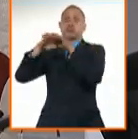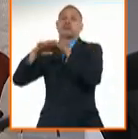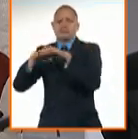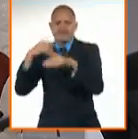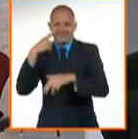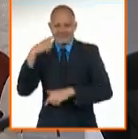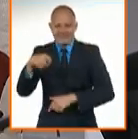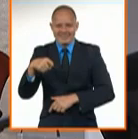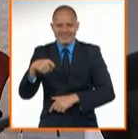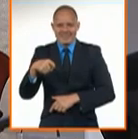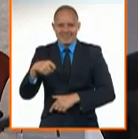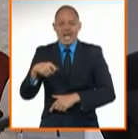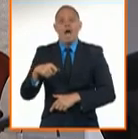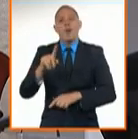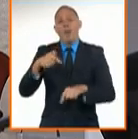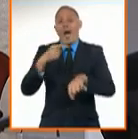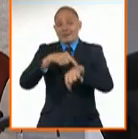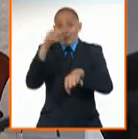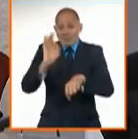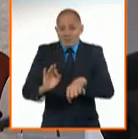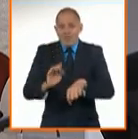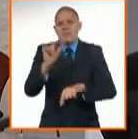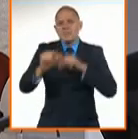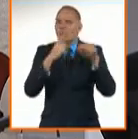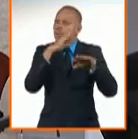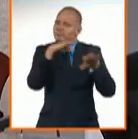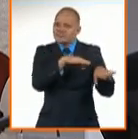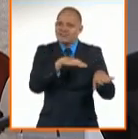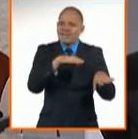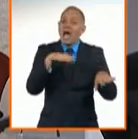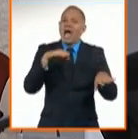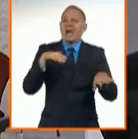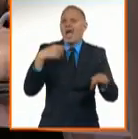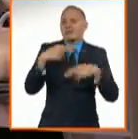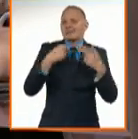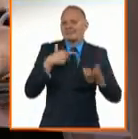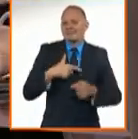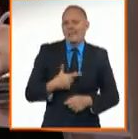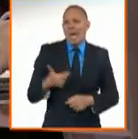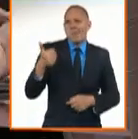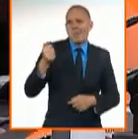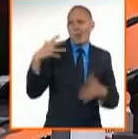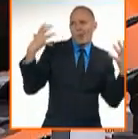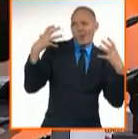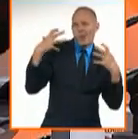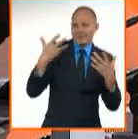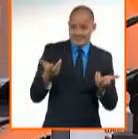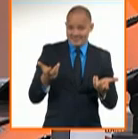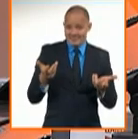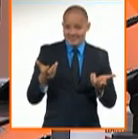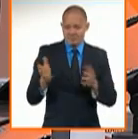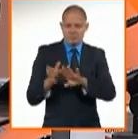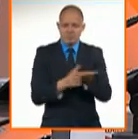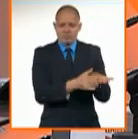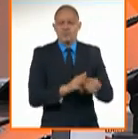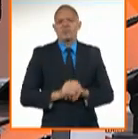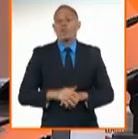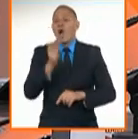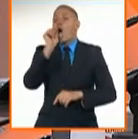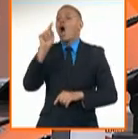evidentemente al incremento de la utilización de los equipos de clima gracias hasta de administró en estos minutos que nos